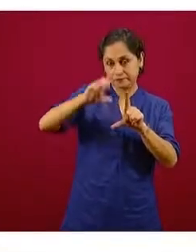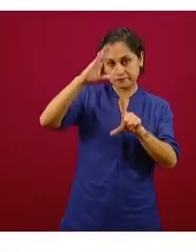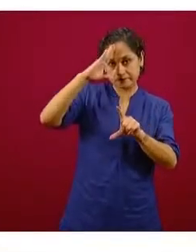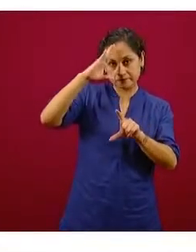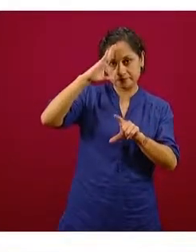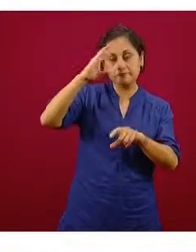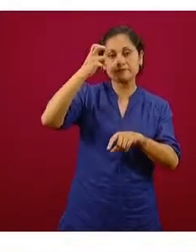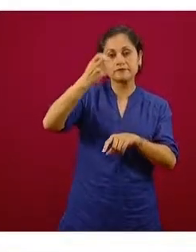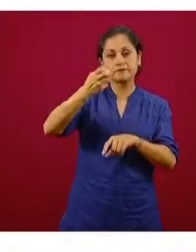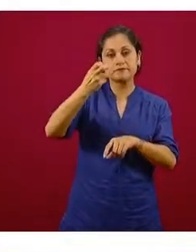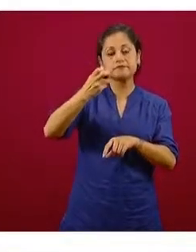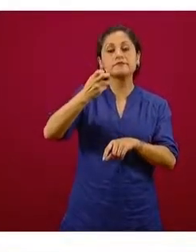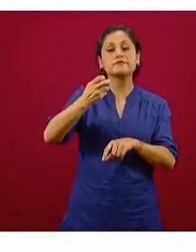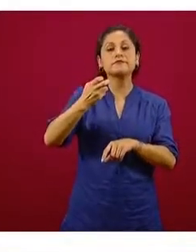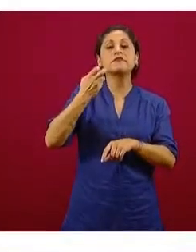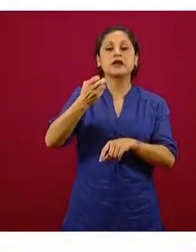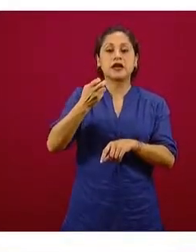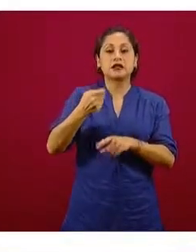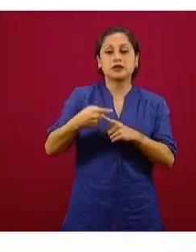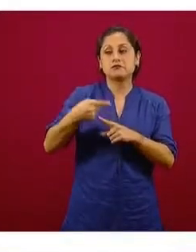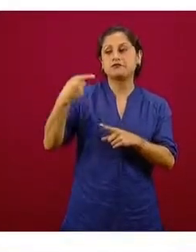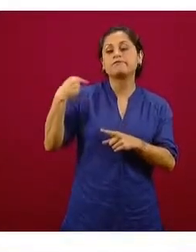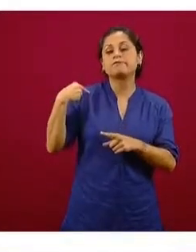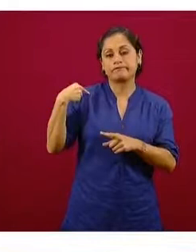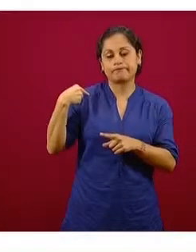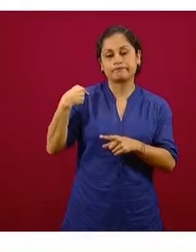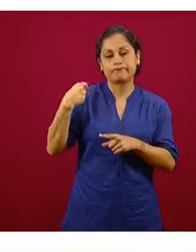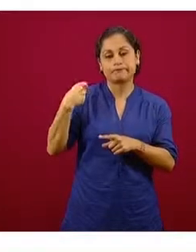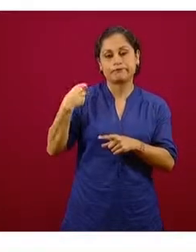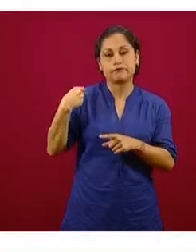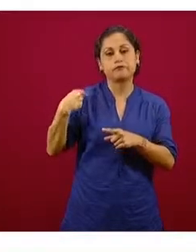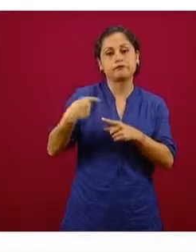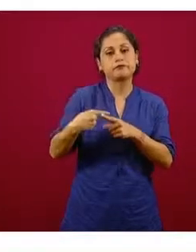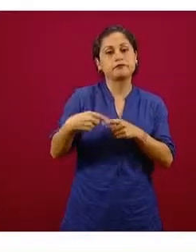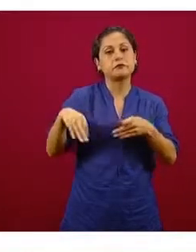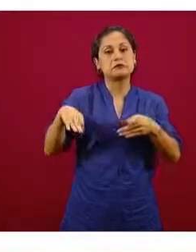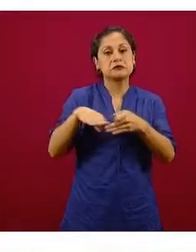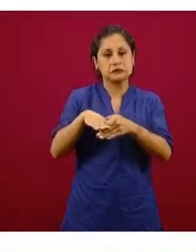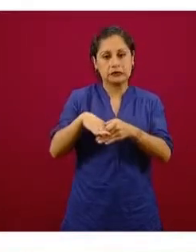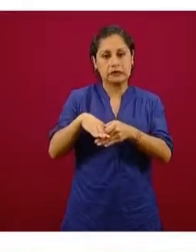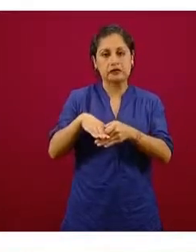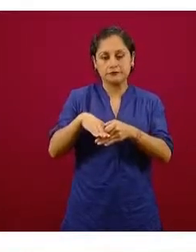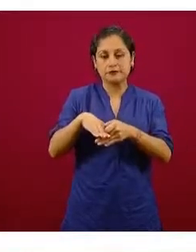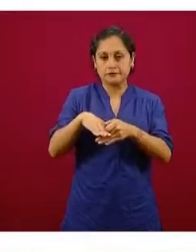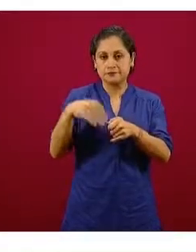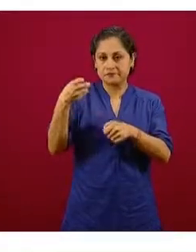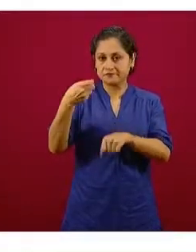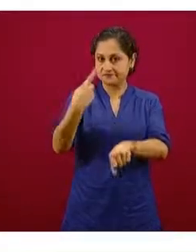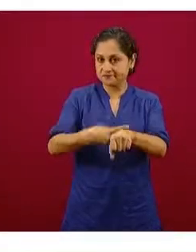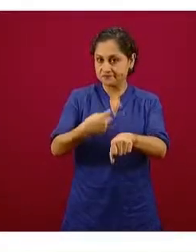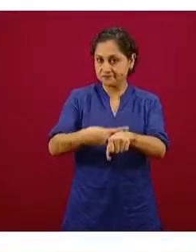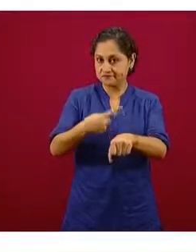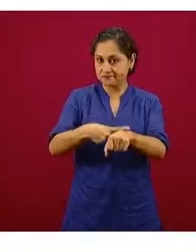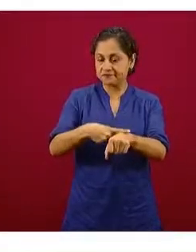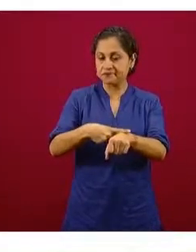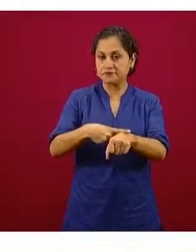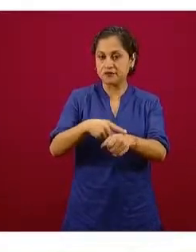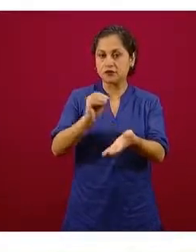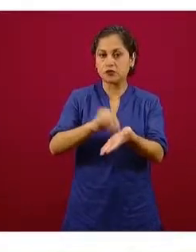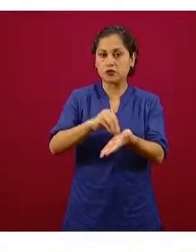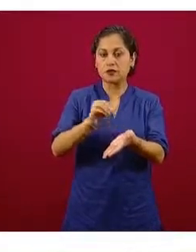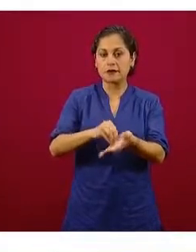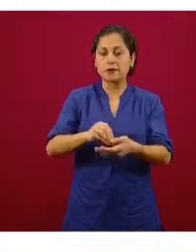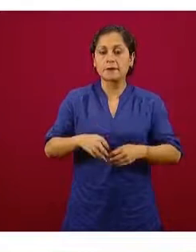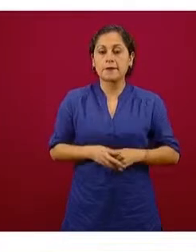que esa actividad también es reciente y también forman parte importante de la epidemia activa en México. La